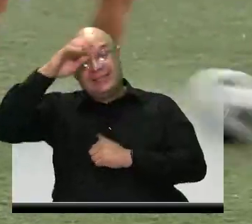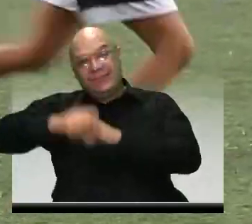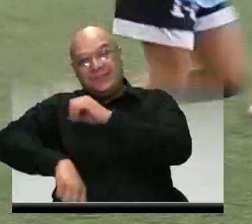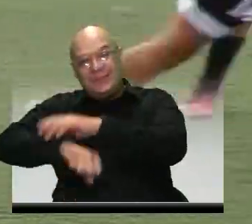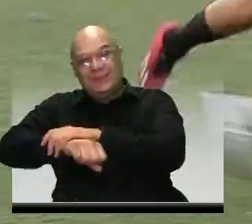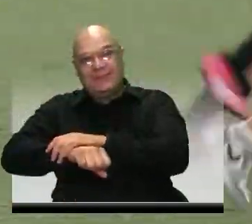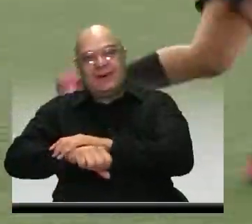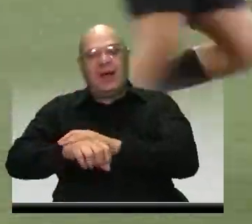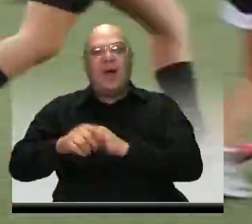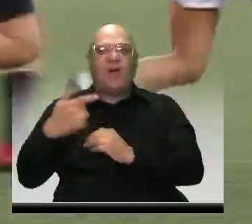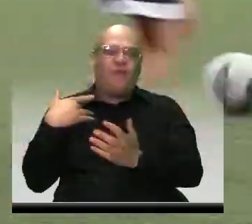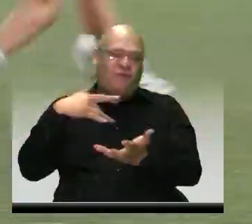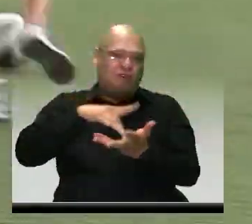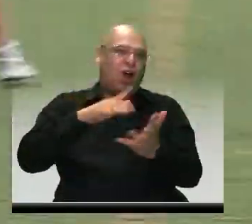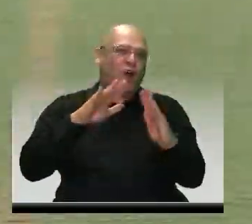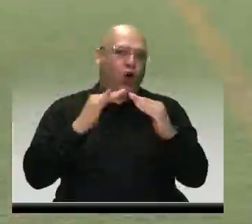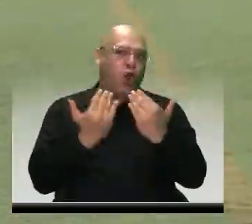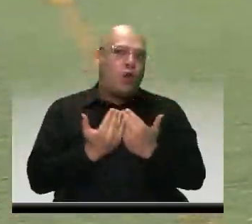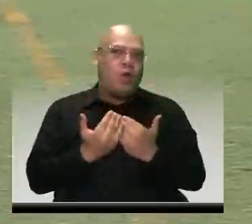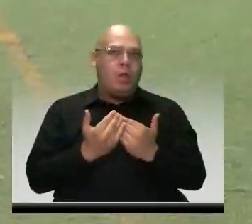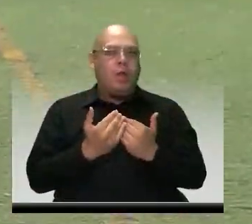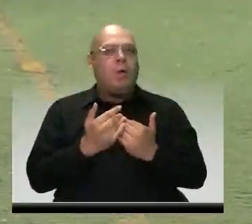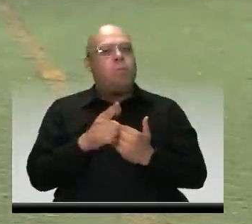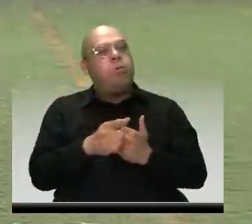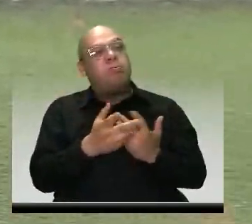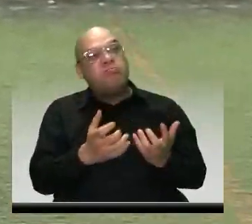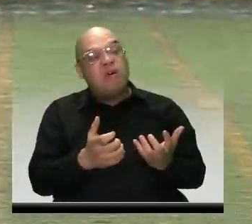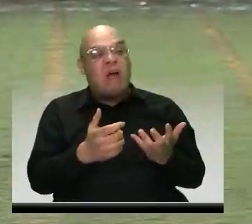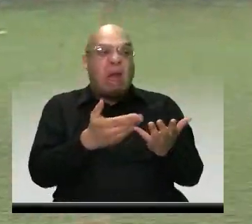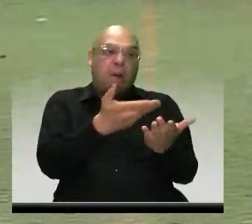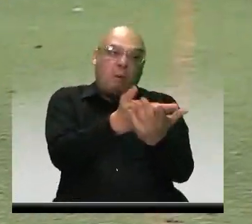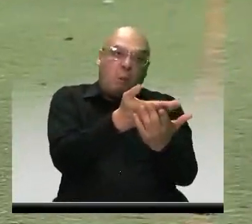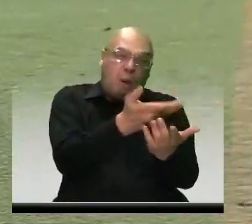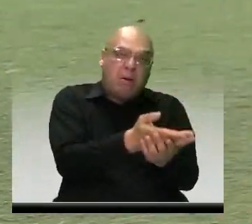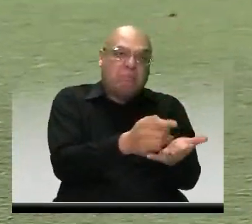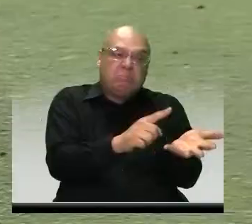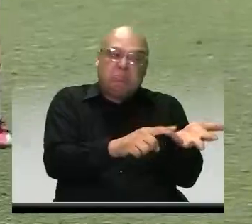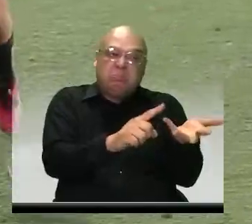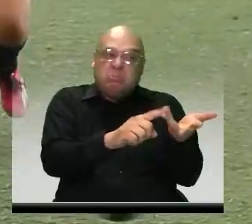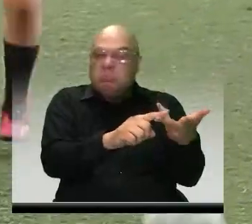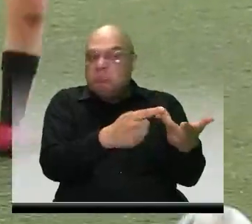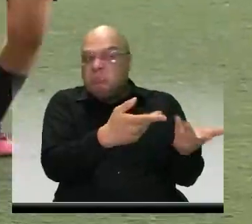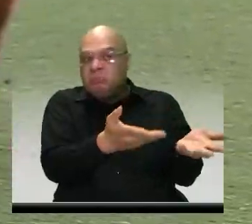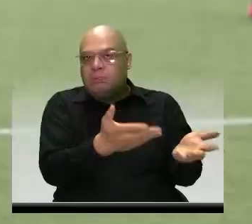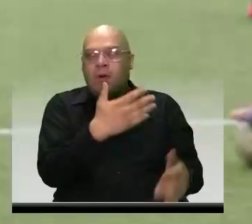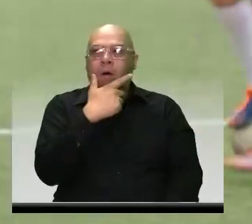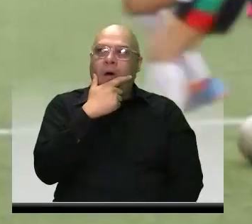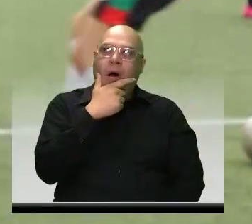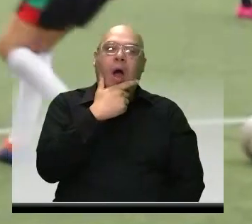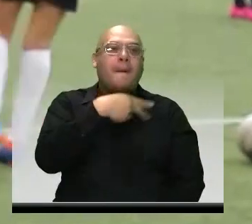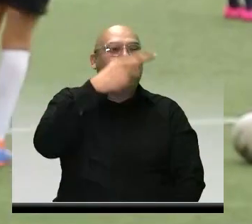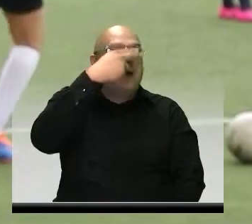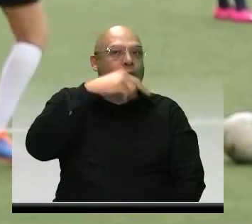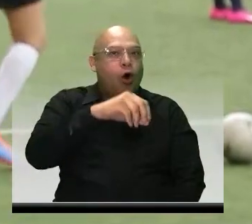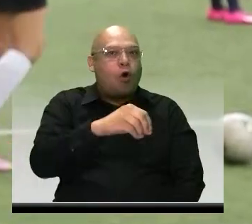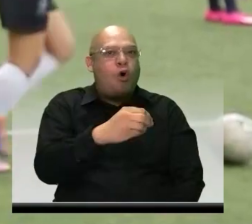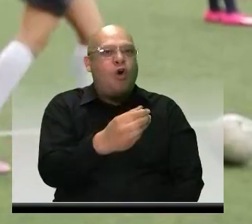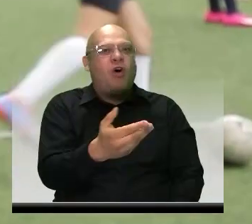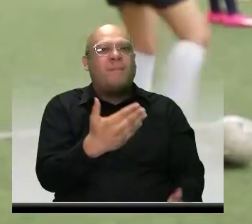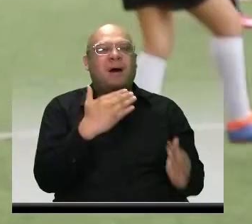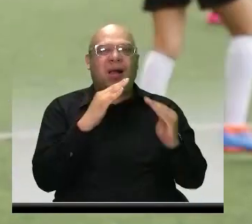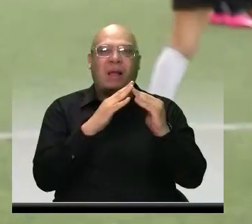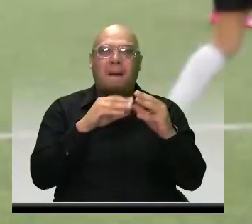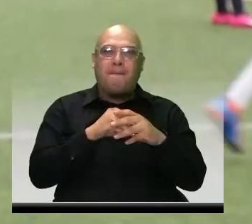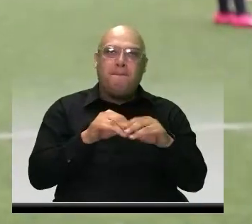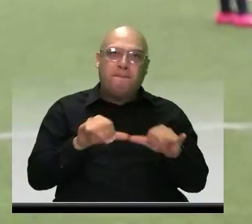al colegio y nos dieron esta opción tan maravillosa para sacar a nuestros hijos del encierro, de